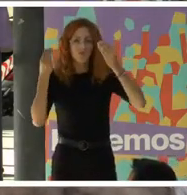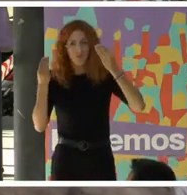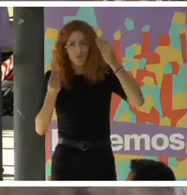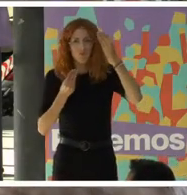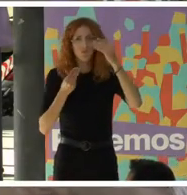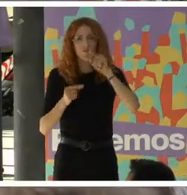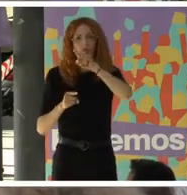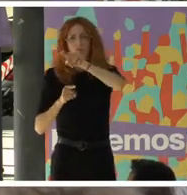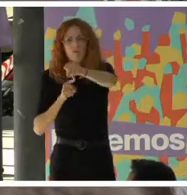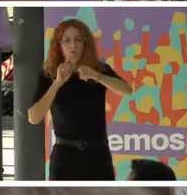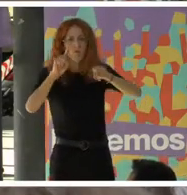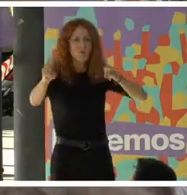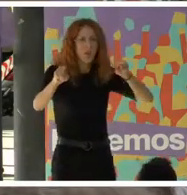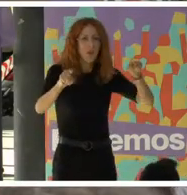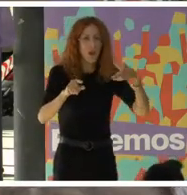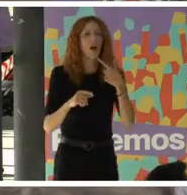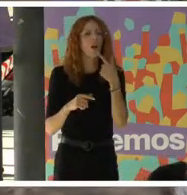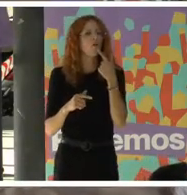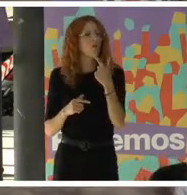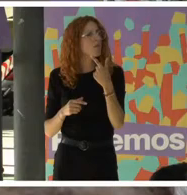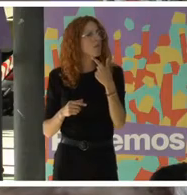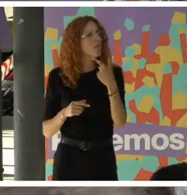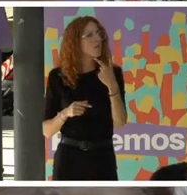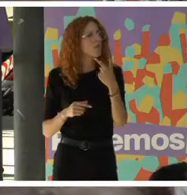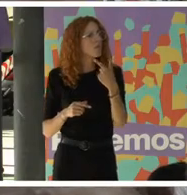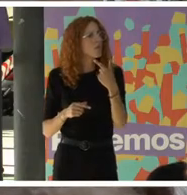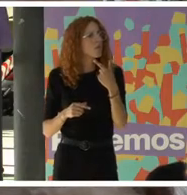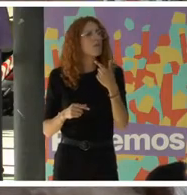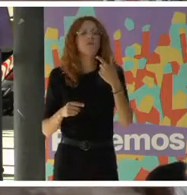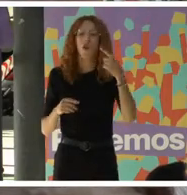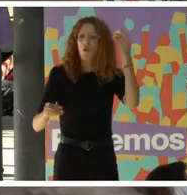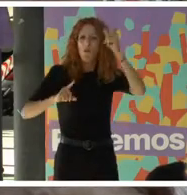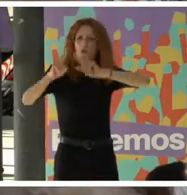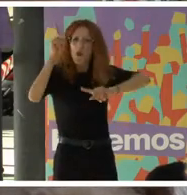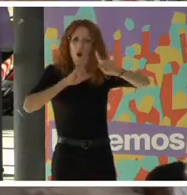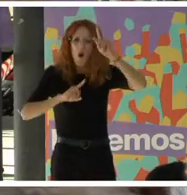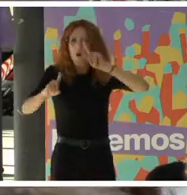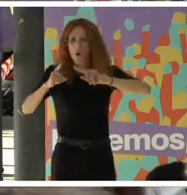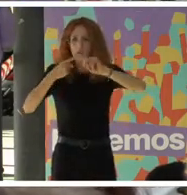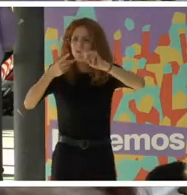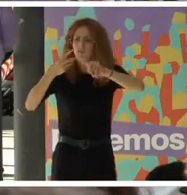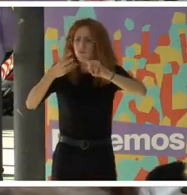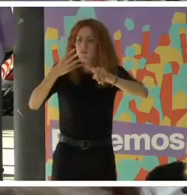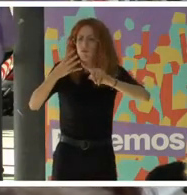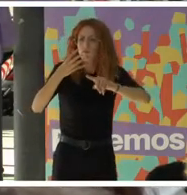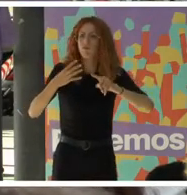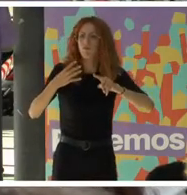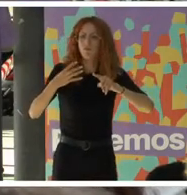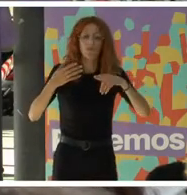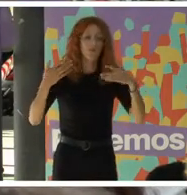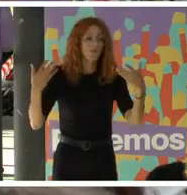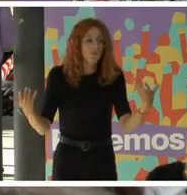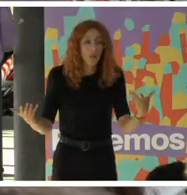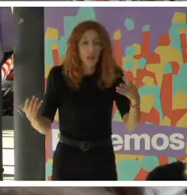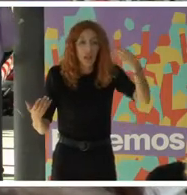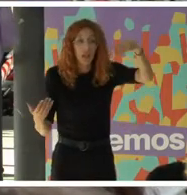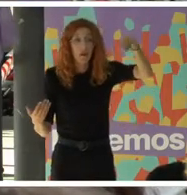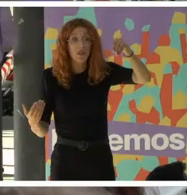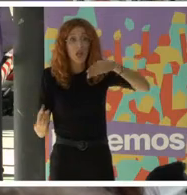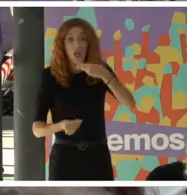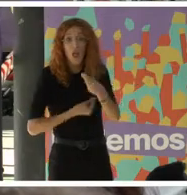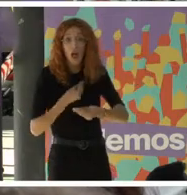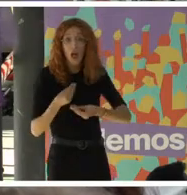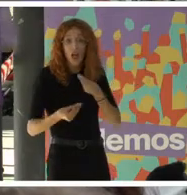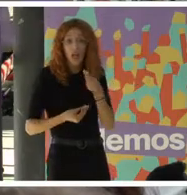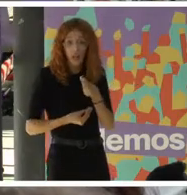de señalar de manera muy concreta cuáles son los profundos problemas que tiene la democracia española, y el presidente lo hace